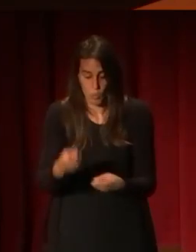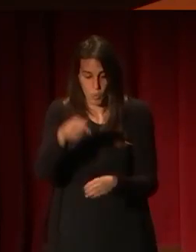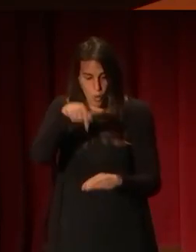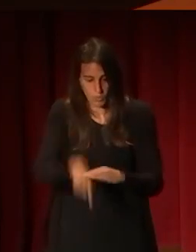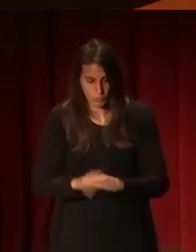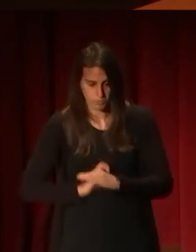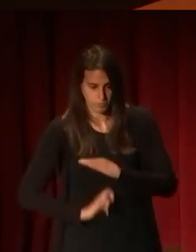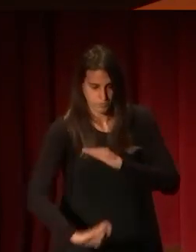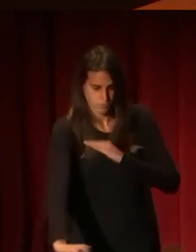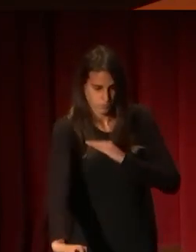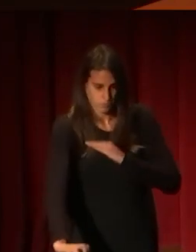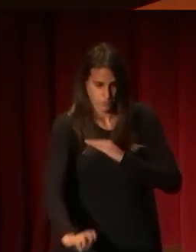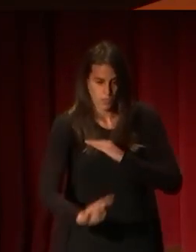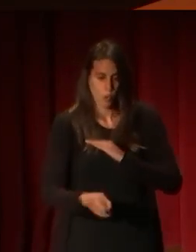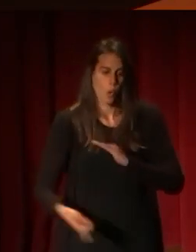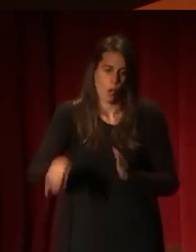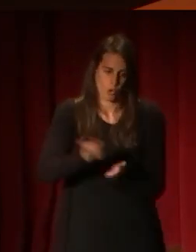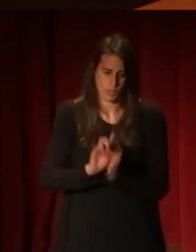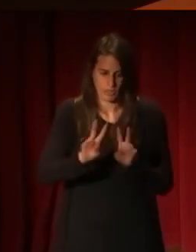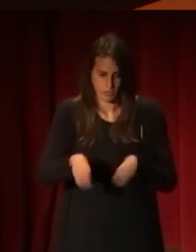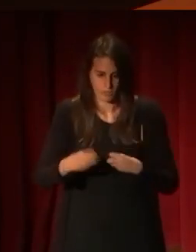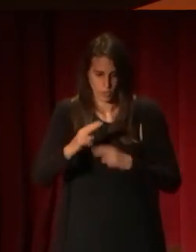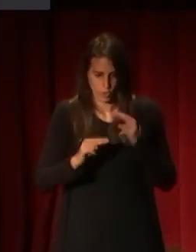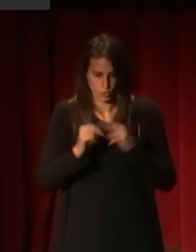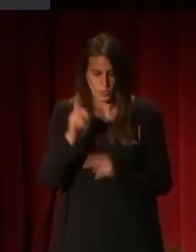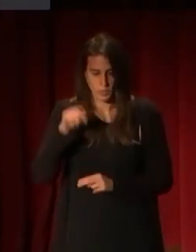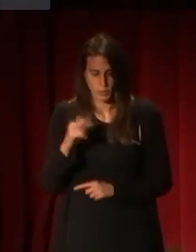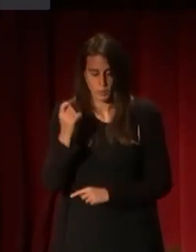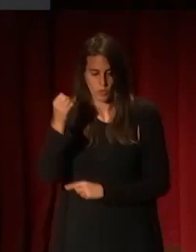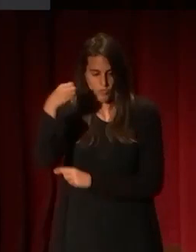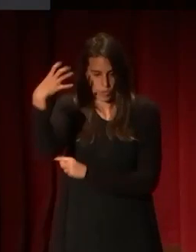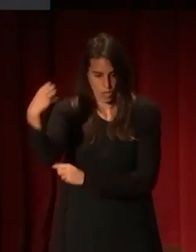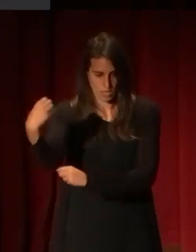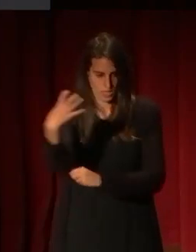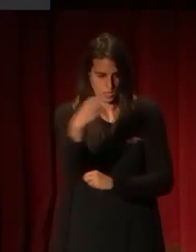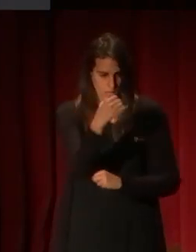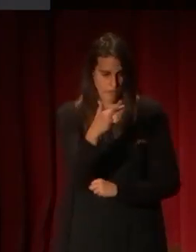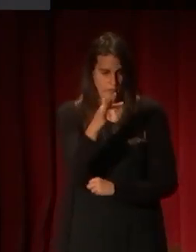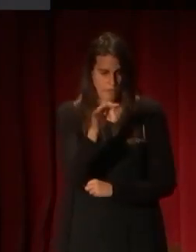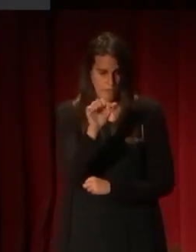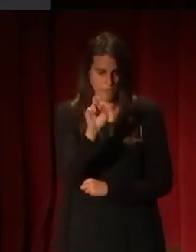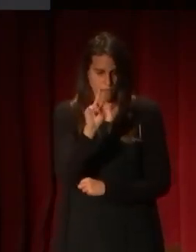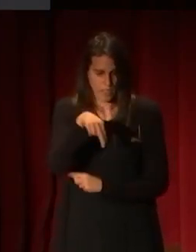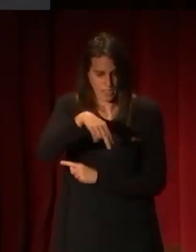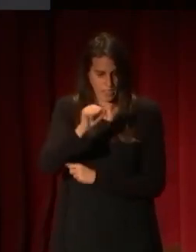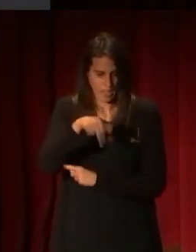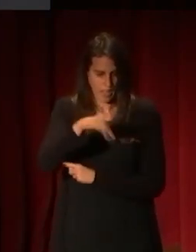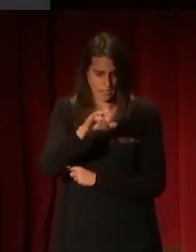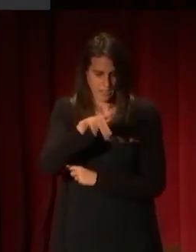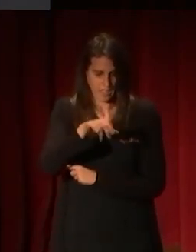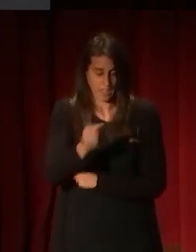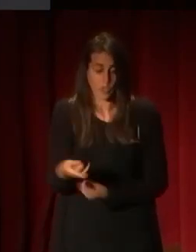y que no después se volvía a reconstruir vemos las cuatro farolas fernandinas vemos a ver otra vez la polémica estatua